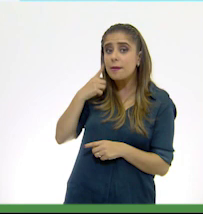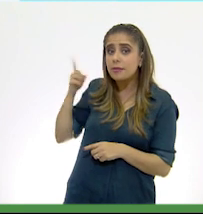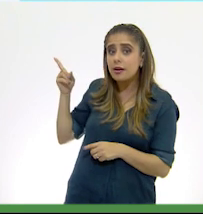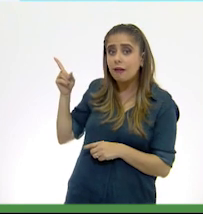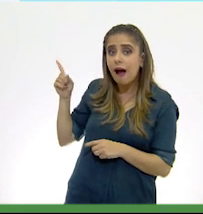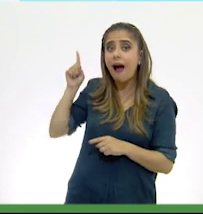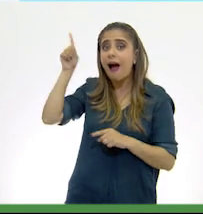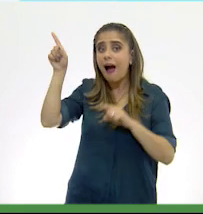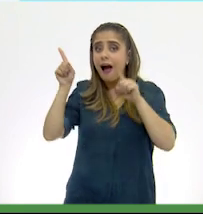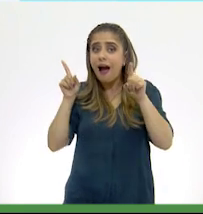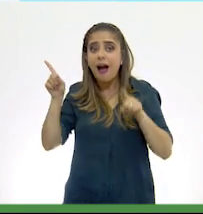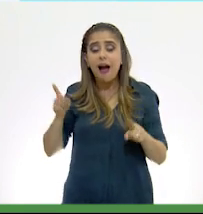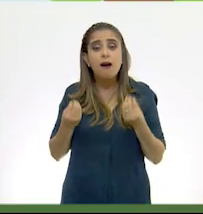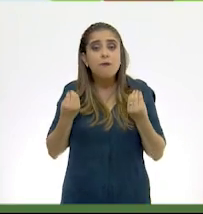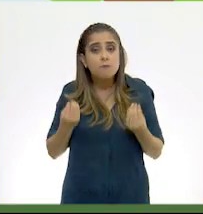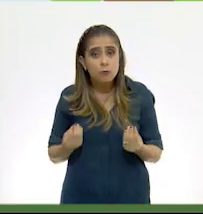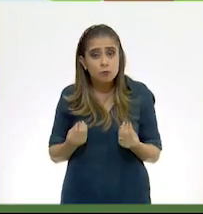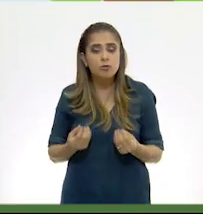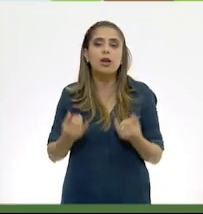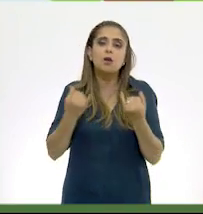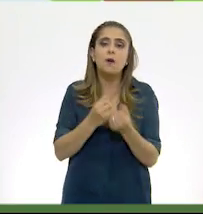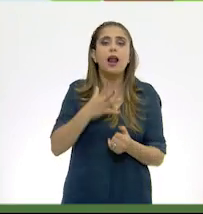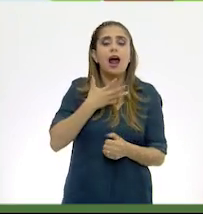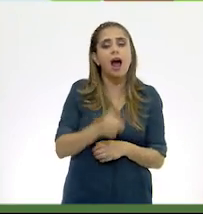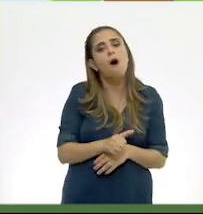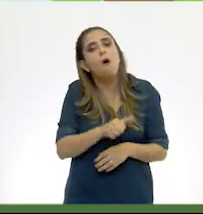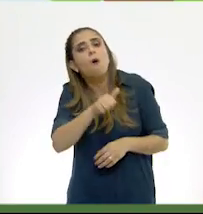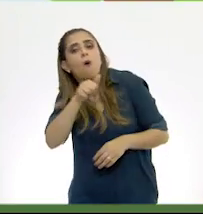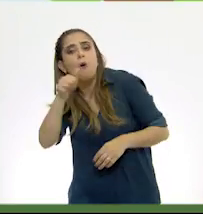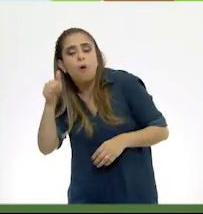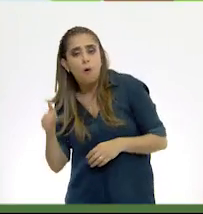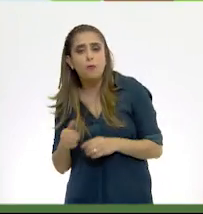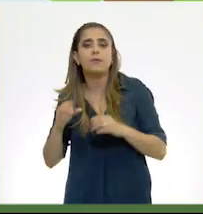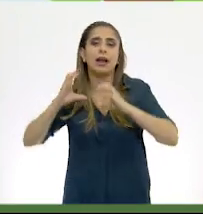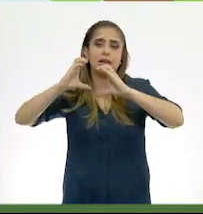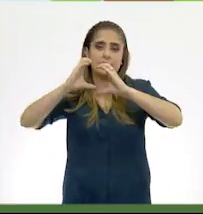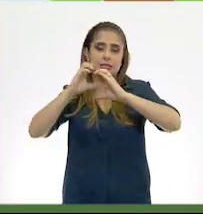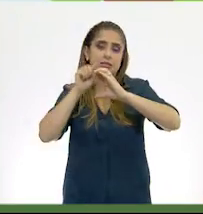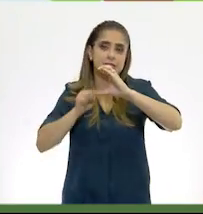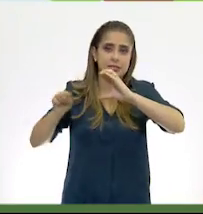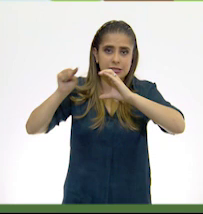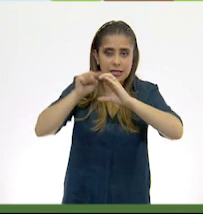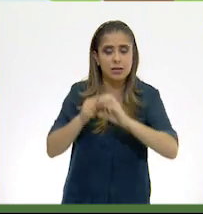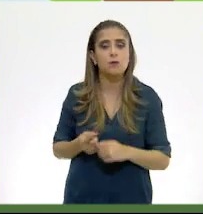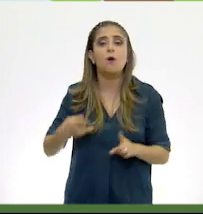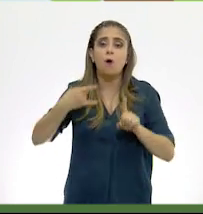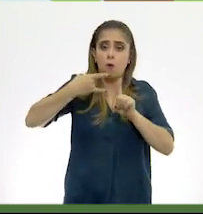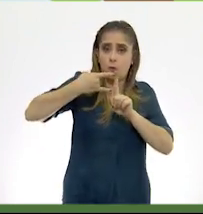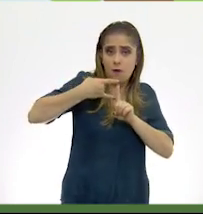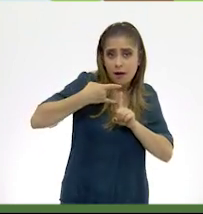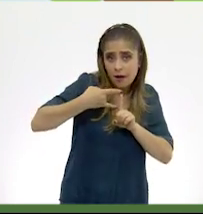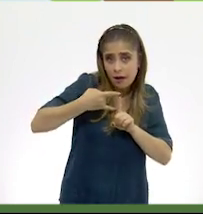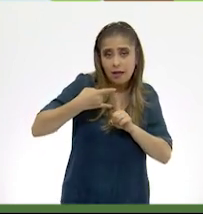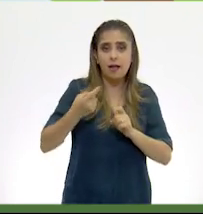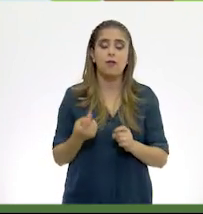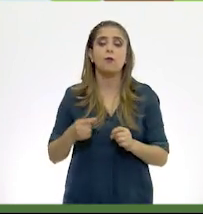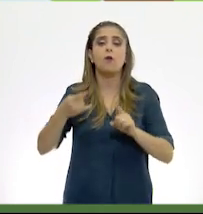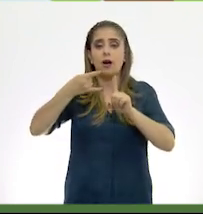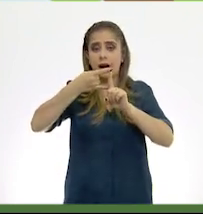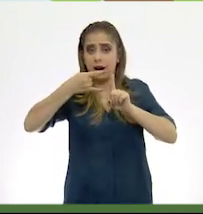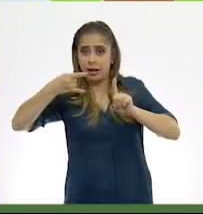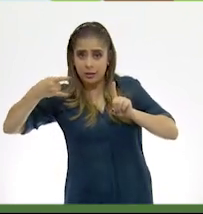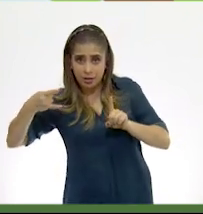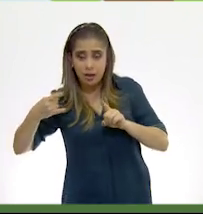¡Muy bien! También existen otras figuras geométricas como el círculo, el cuadrado, el